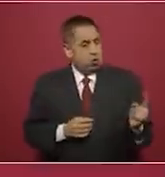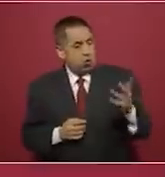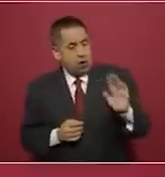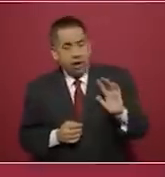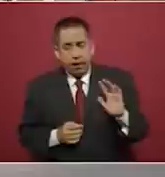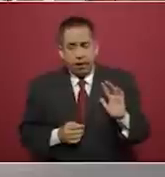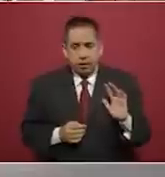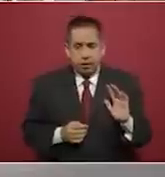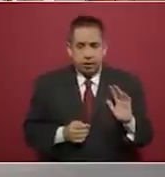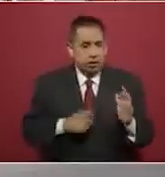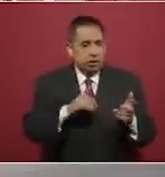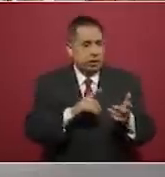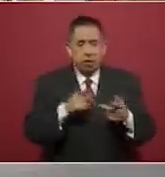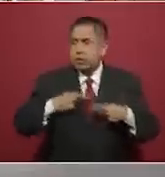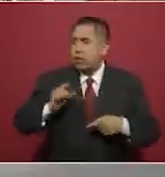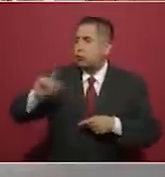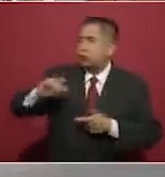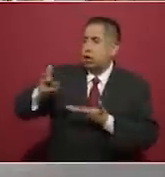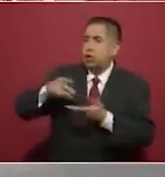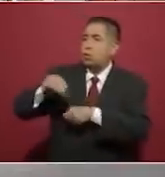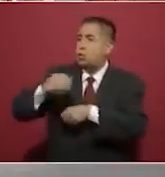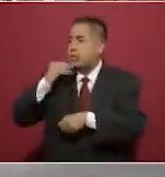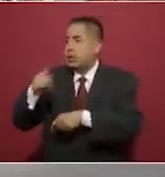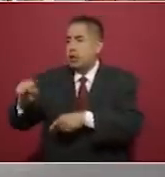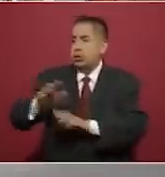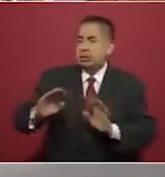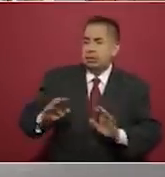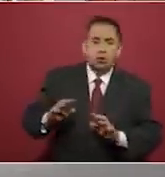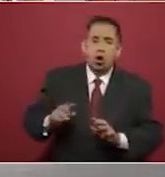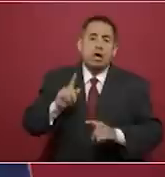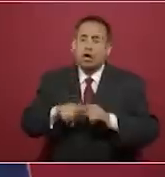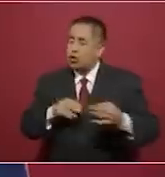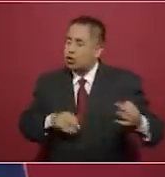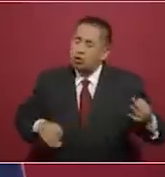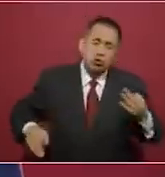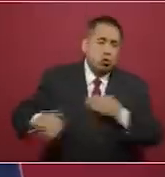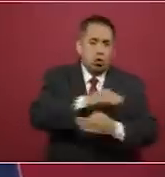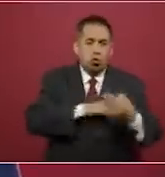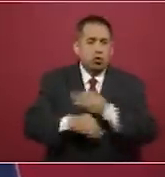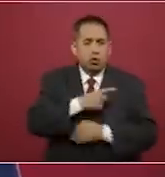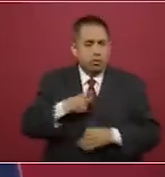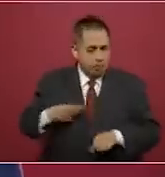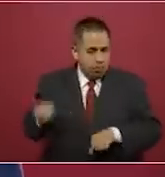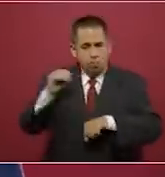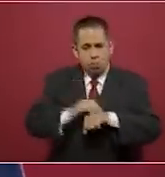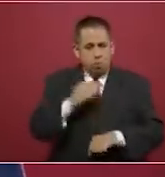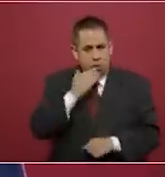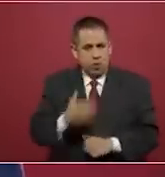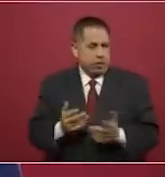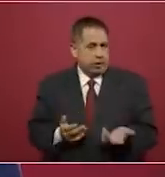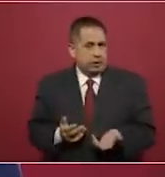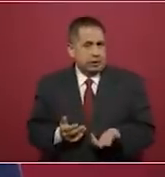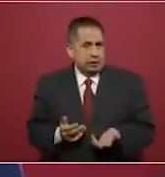los servidores públicos es asunto de todos el qué